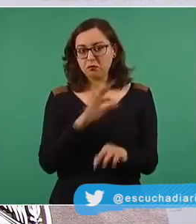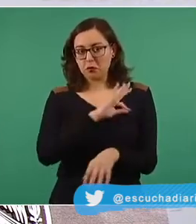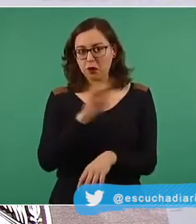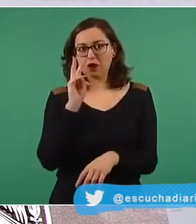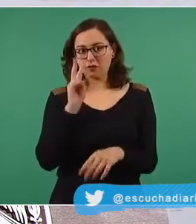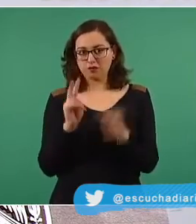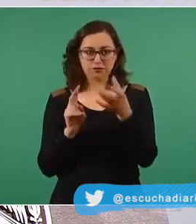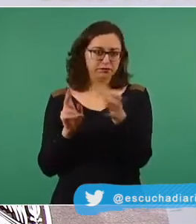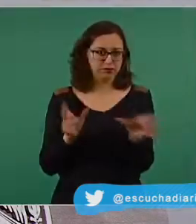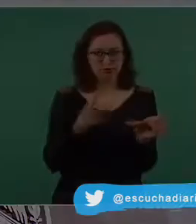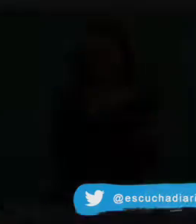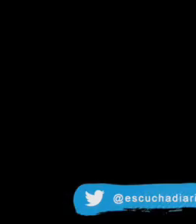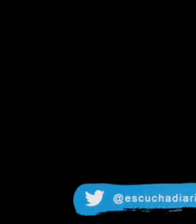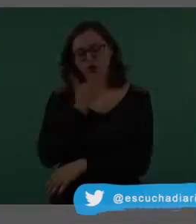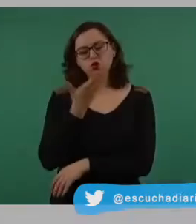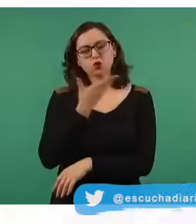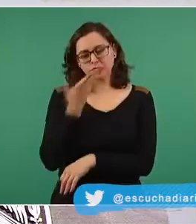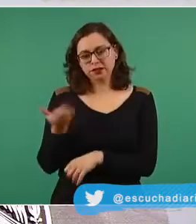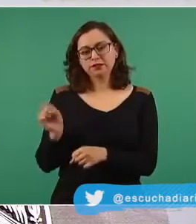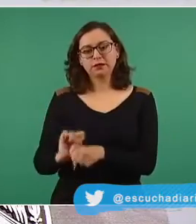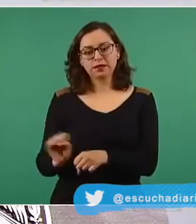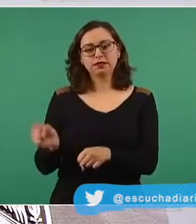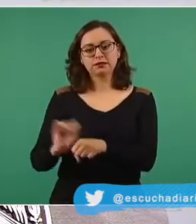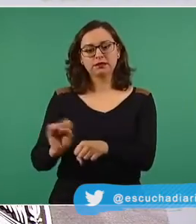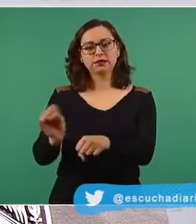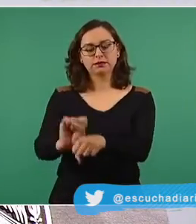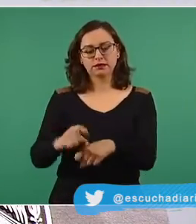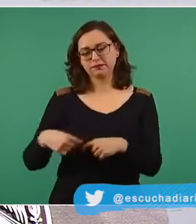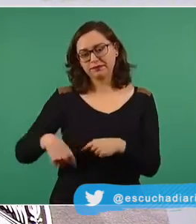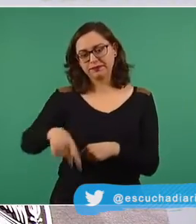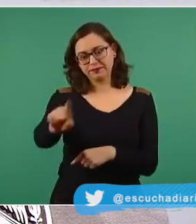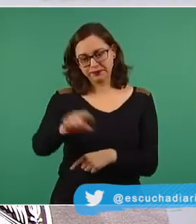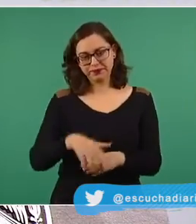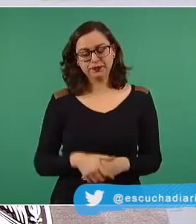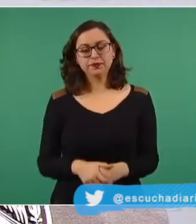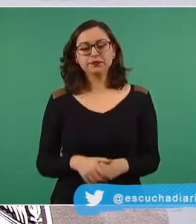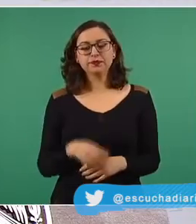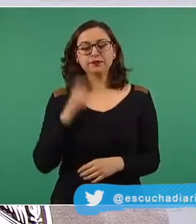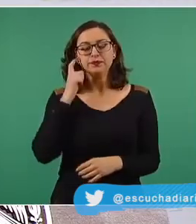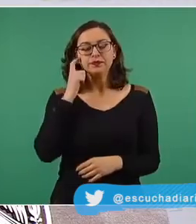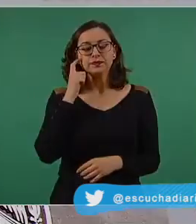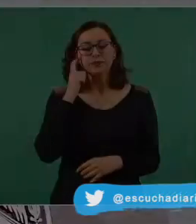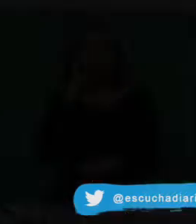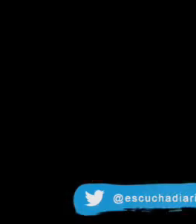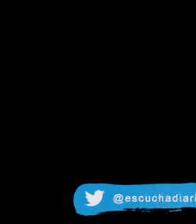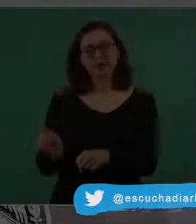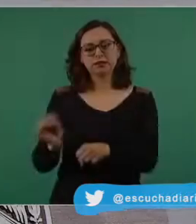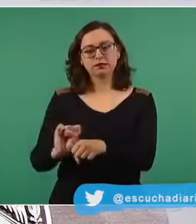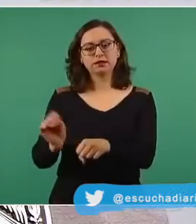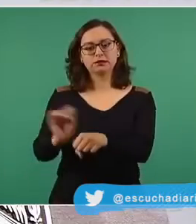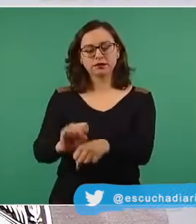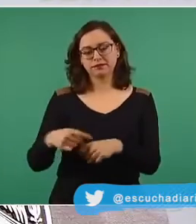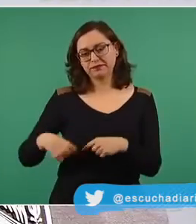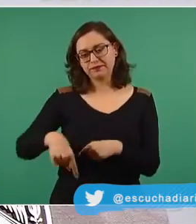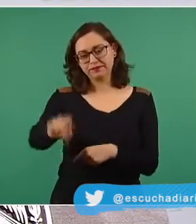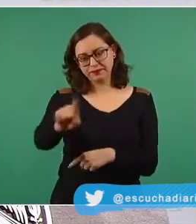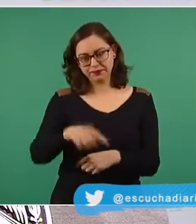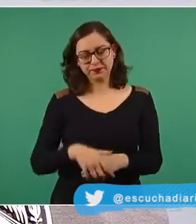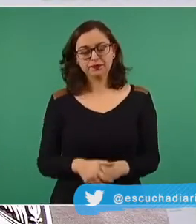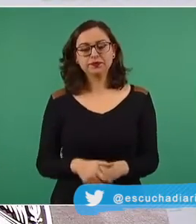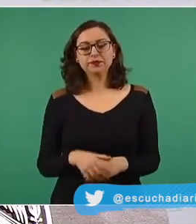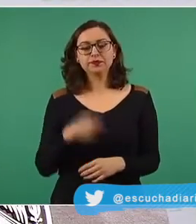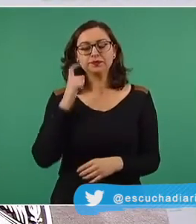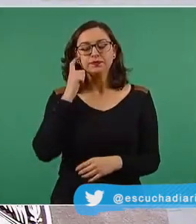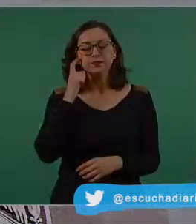99.3 millones de dosis aplicadas. El mayor avance se registra en Ciudad de México con 93%,